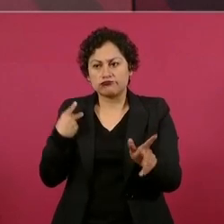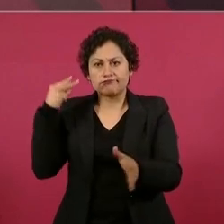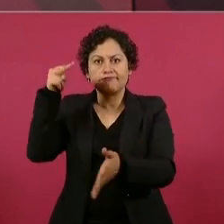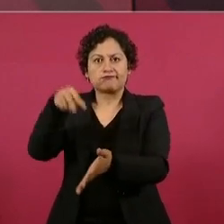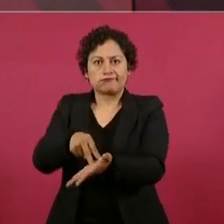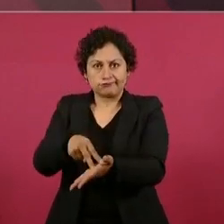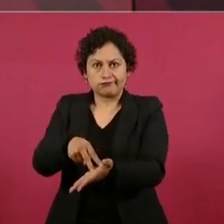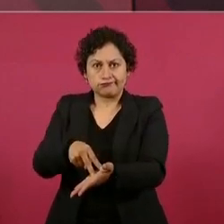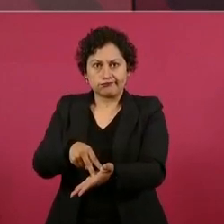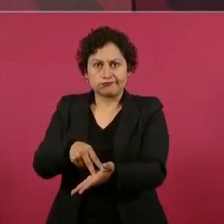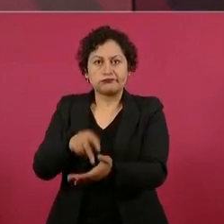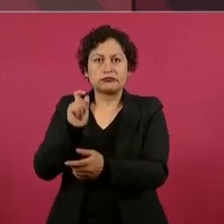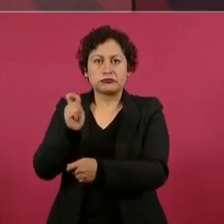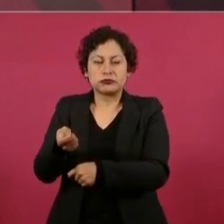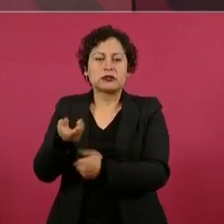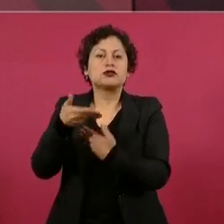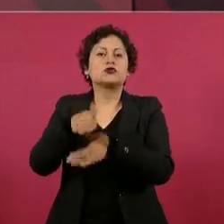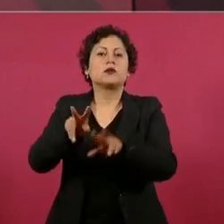con los textos